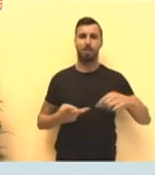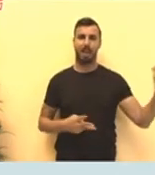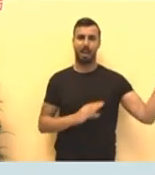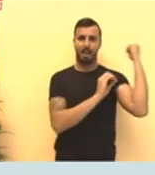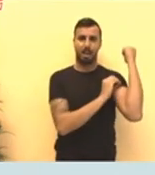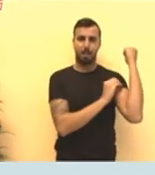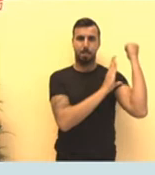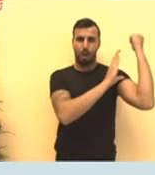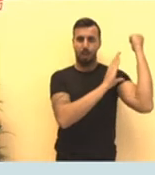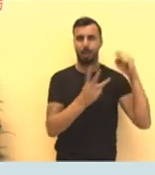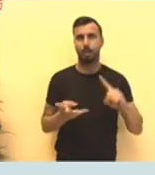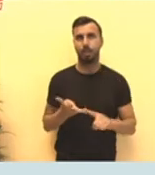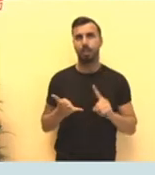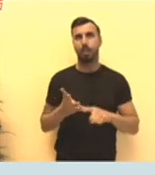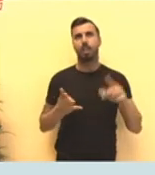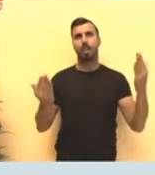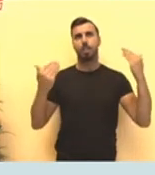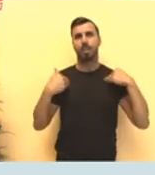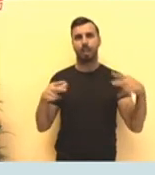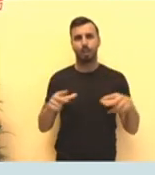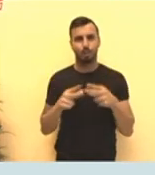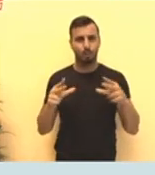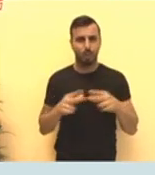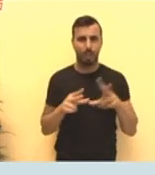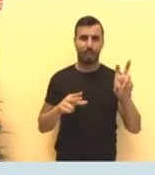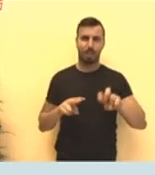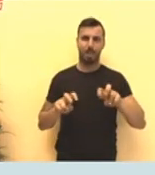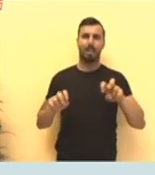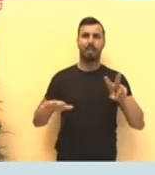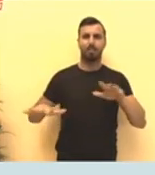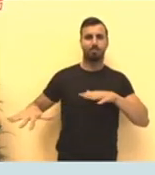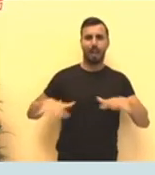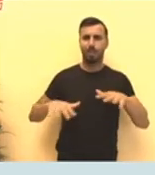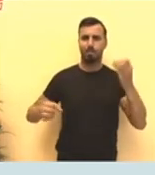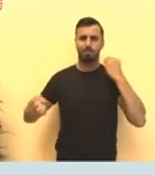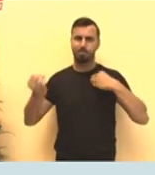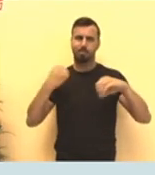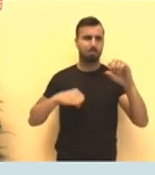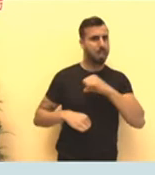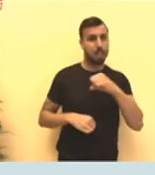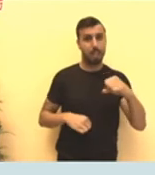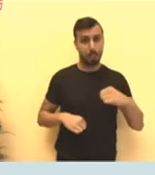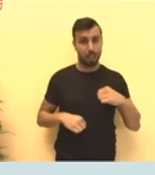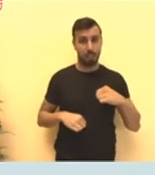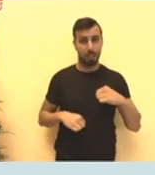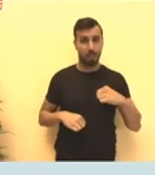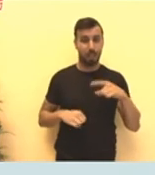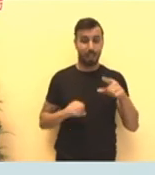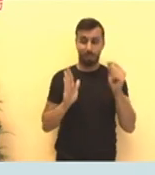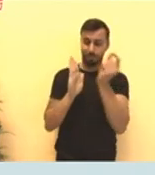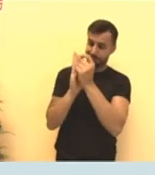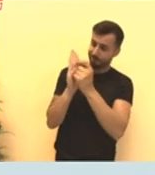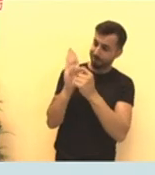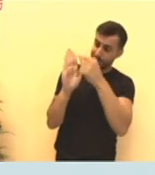empoderamiento, responsabilidad social sobre la propia vida y acciones, derecho a asumir riesgos y vivir en la comunidad. Todos estos principios se